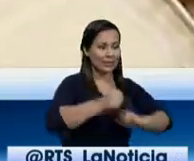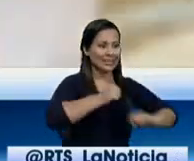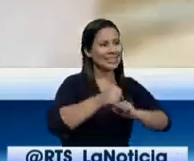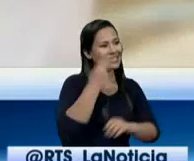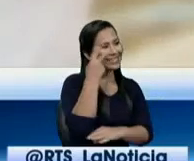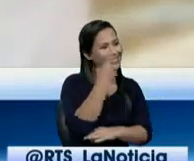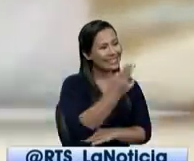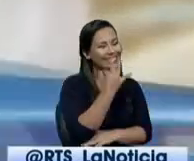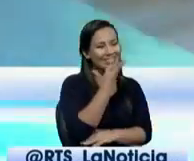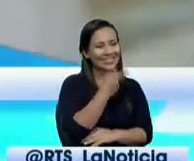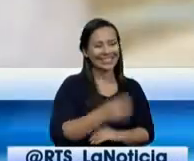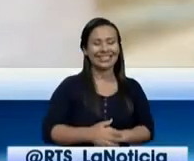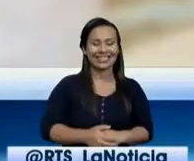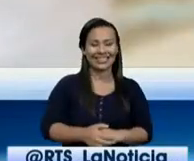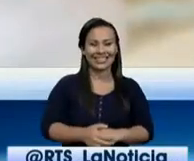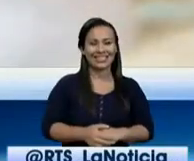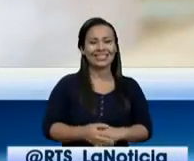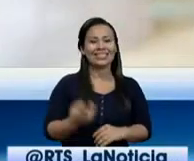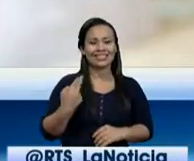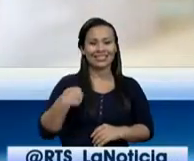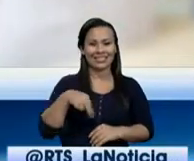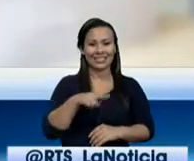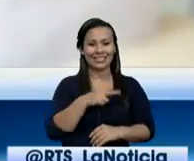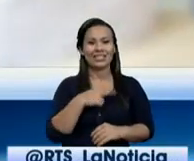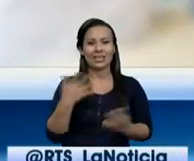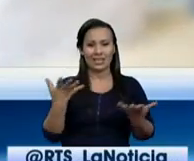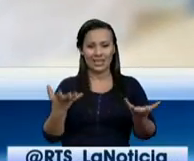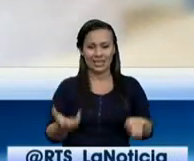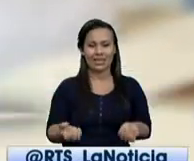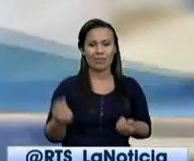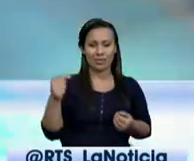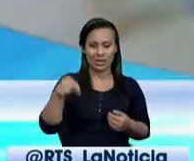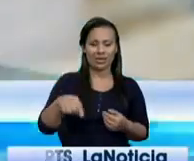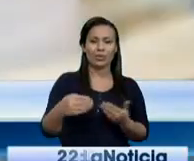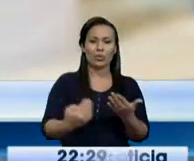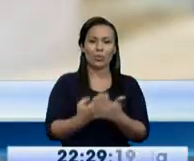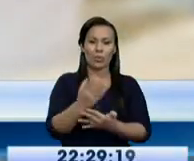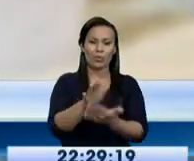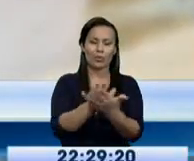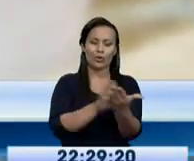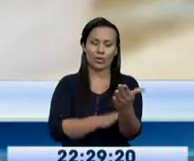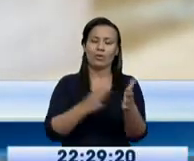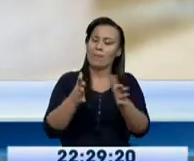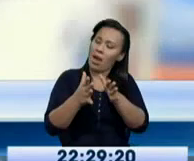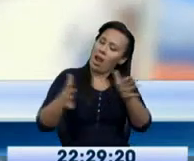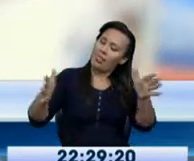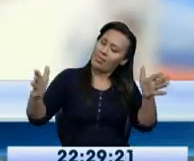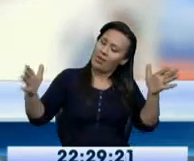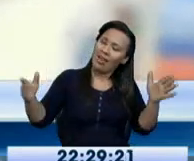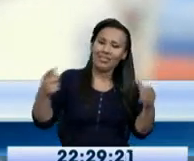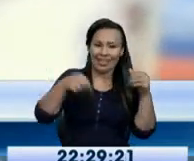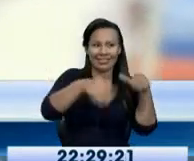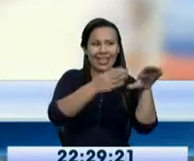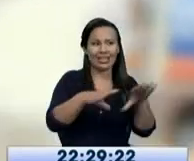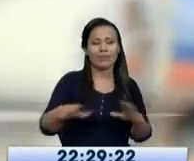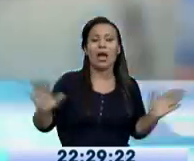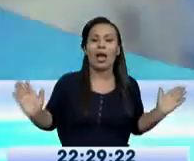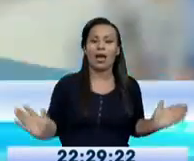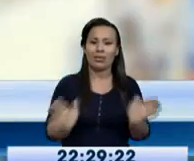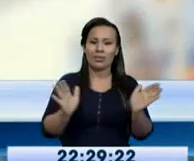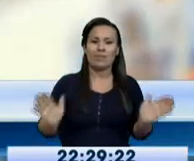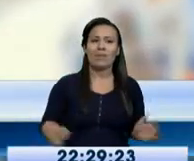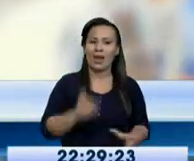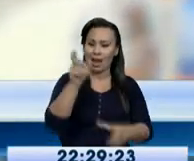disfrutó. Esperemos que haya nuevos retos para lograrlo y hacerlo más grande si es posible. Esto es promover